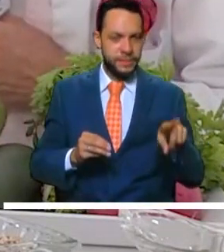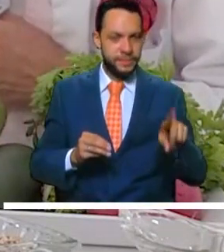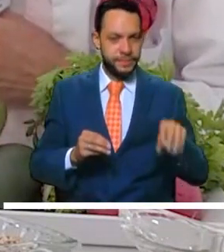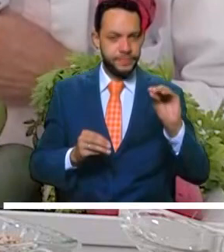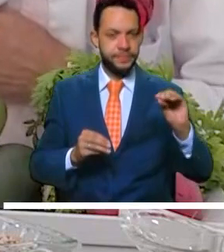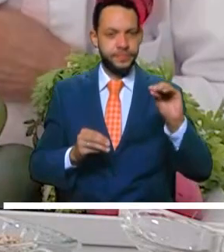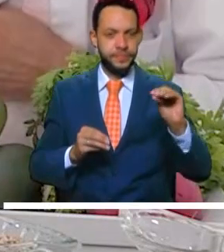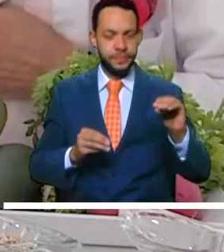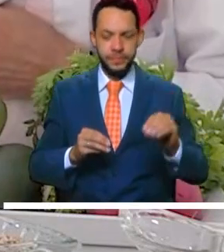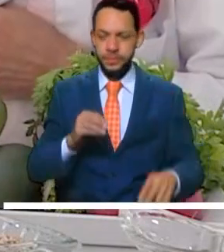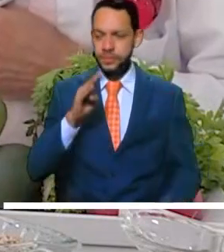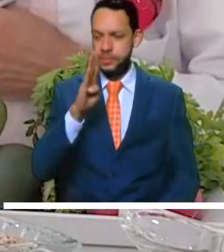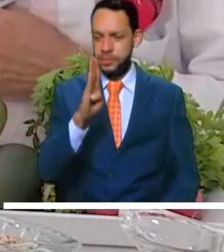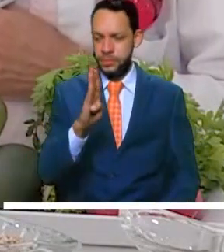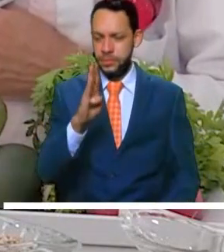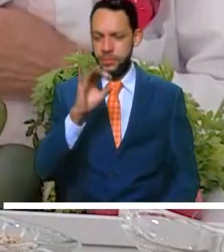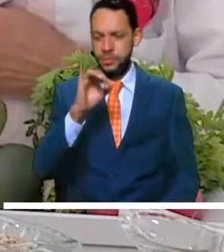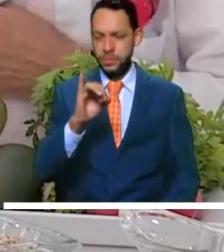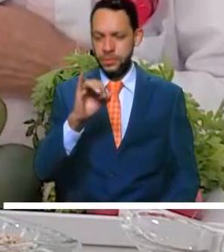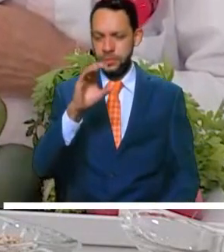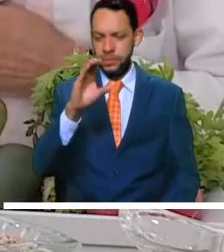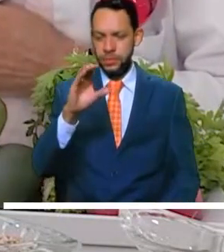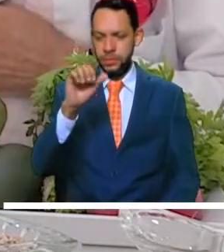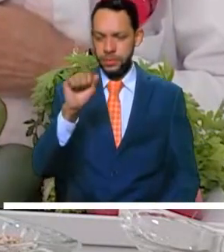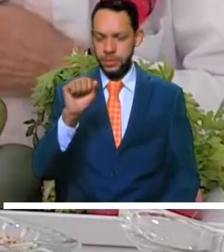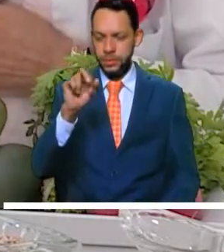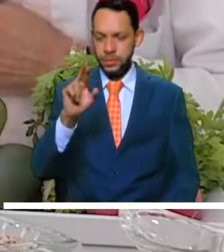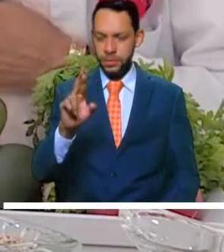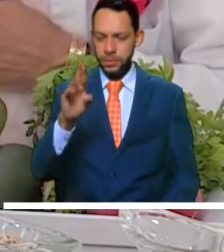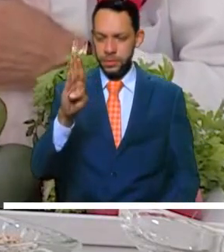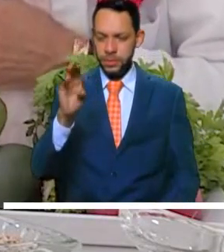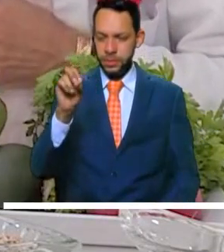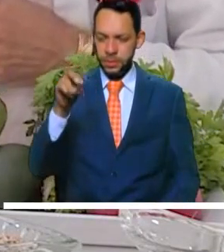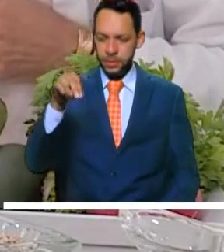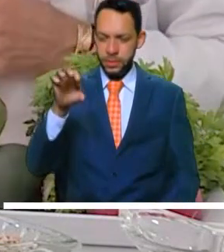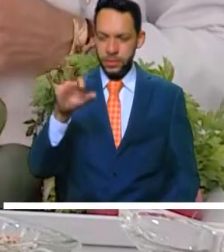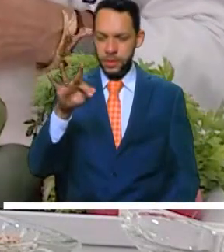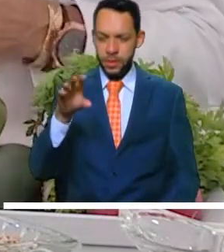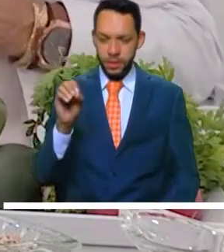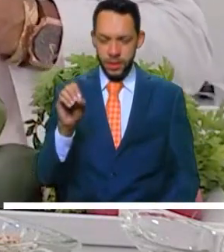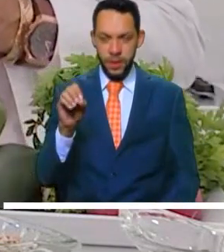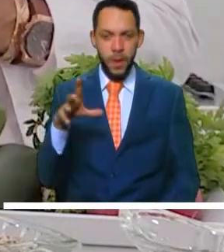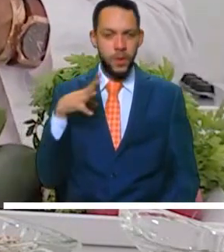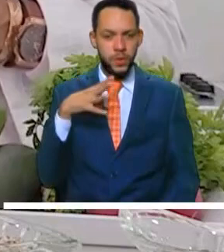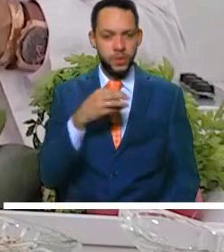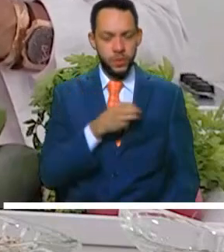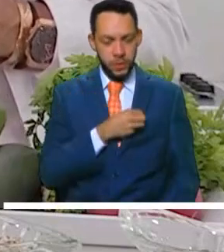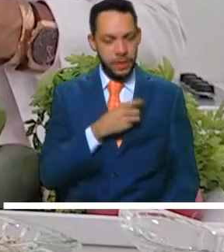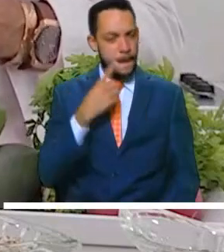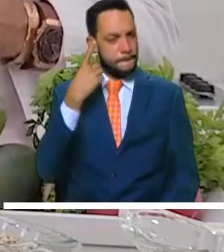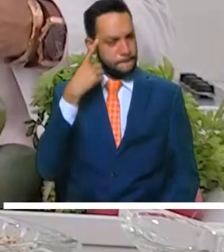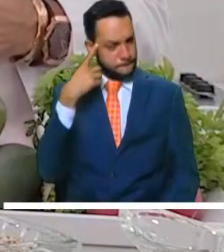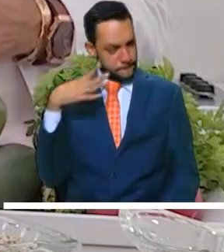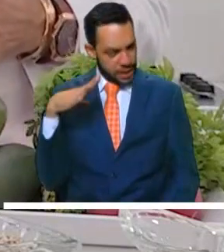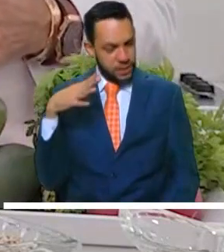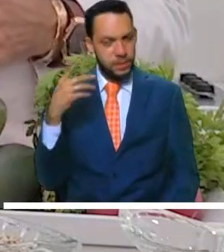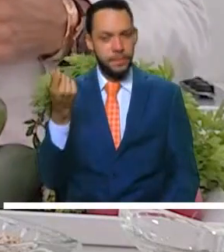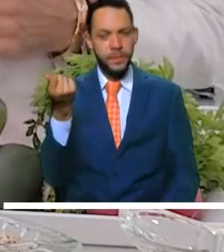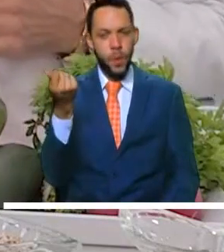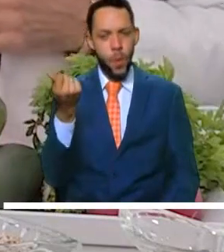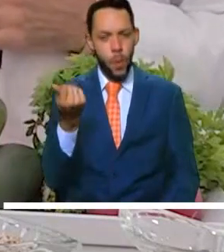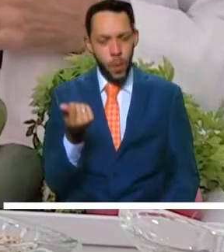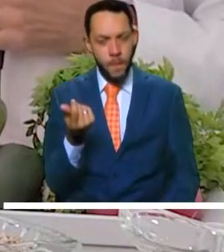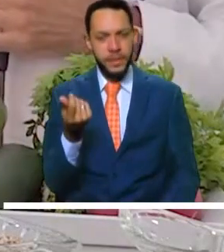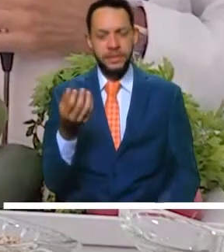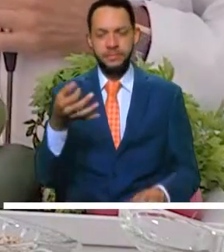el limpiador con bicarbonato, que nosotros lo tenemos en presentación galón y 10 litros porque aparte pensamos en la economía y nuestros